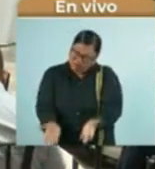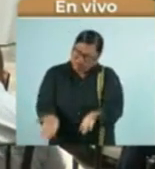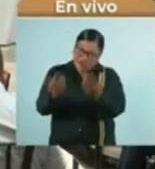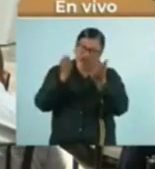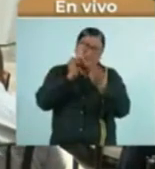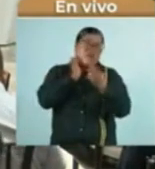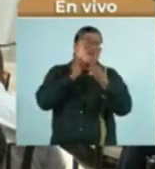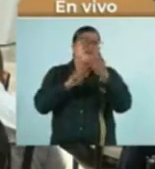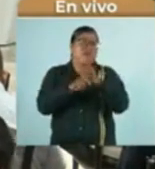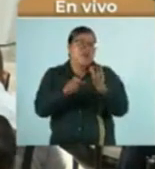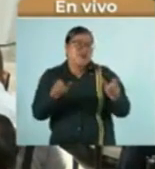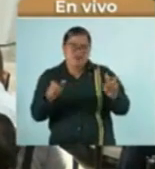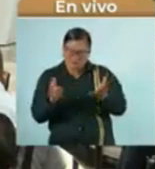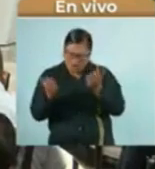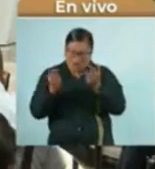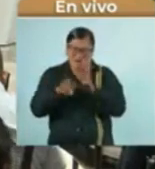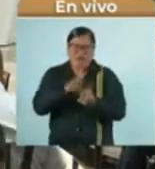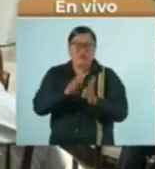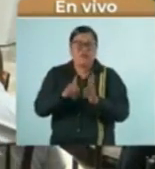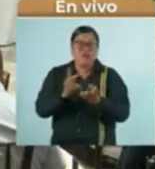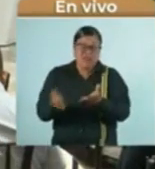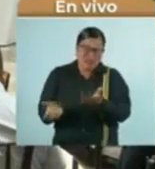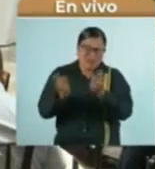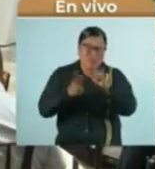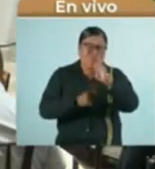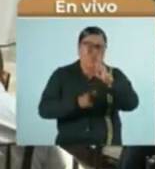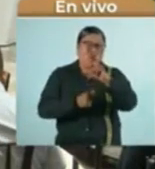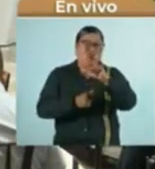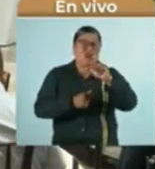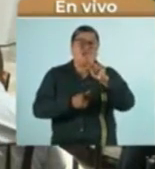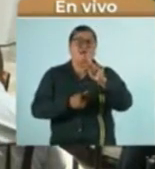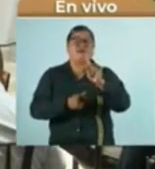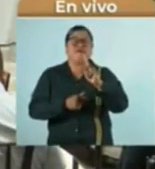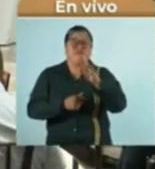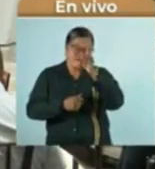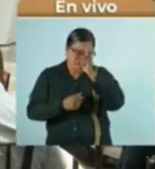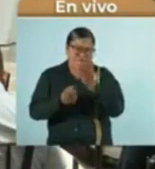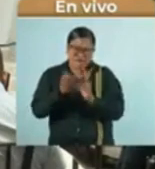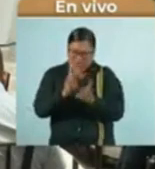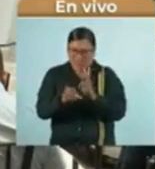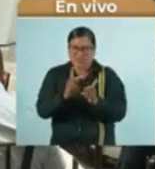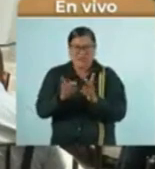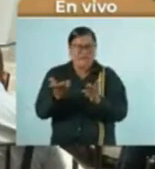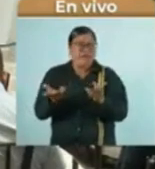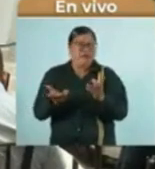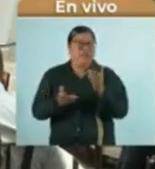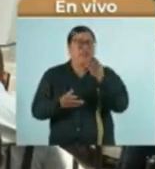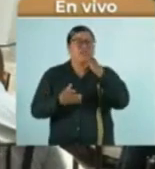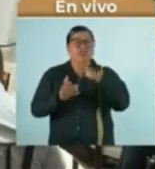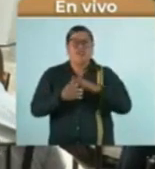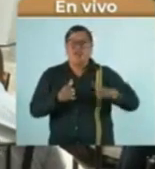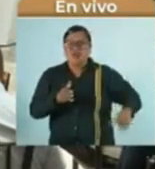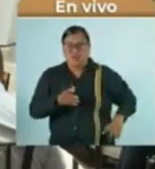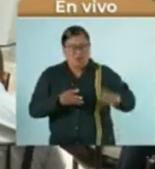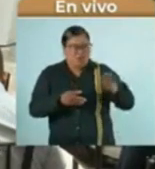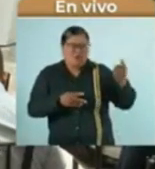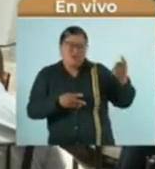anden bloqueando o cerrando. La CONAM está en la disposición de platicar, la Secretaría de Gobierno es la instrucción que